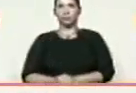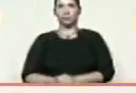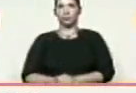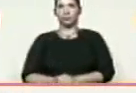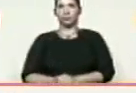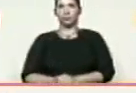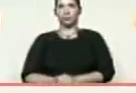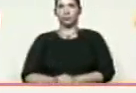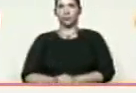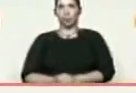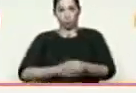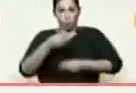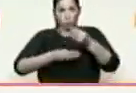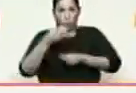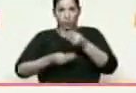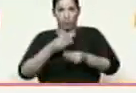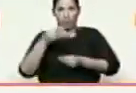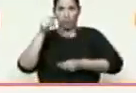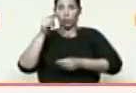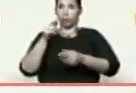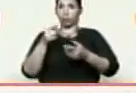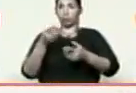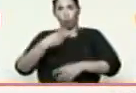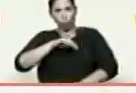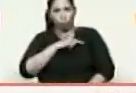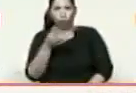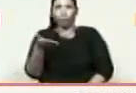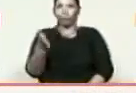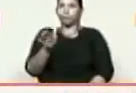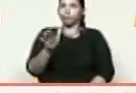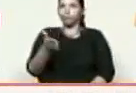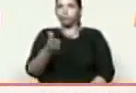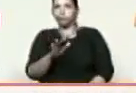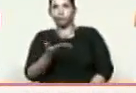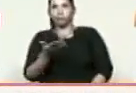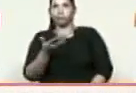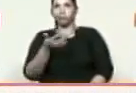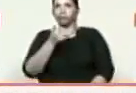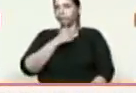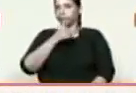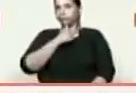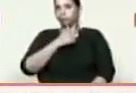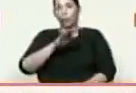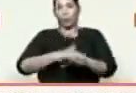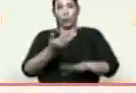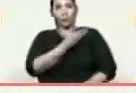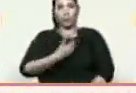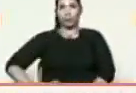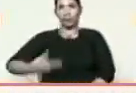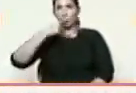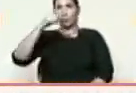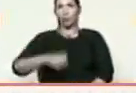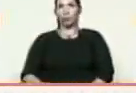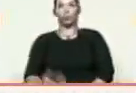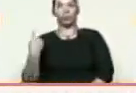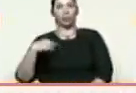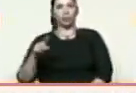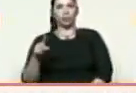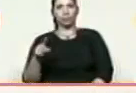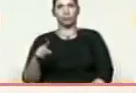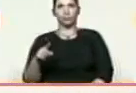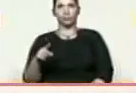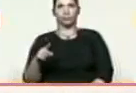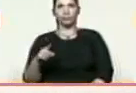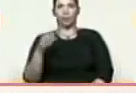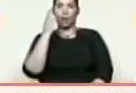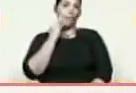como está aquí. Hemos sido moderados porque el presidente Maduro tiene, además de la